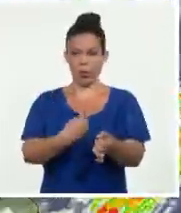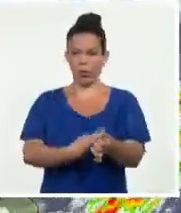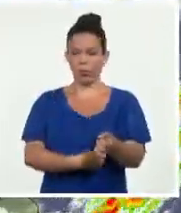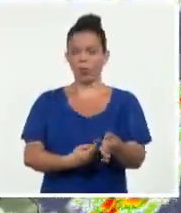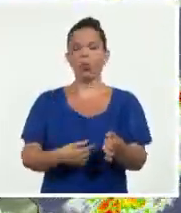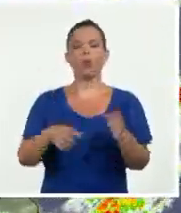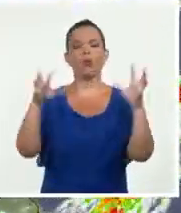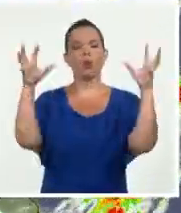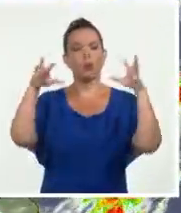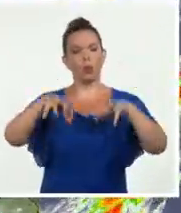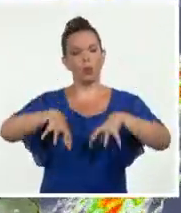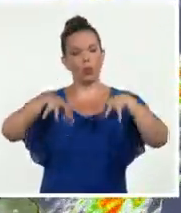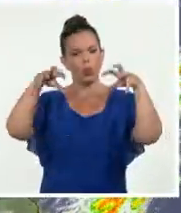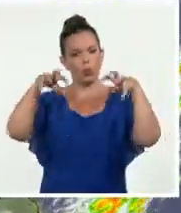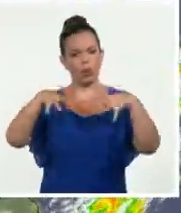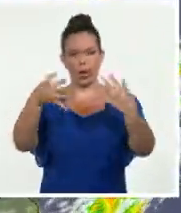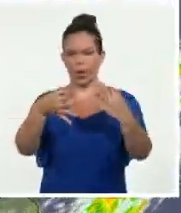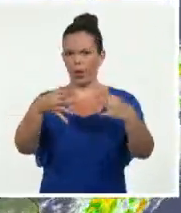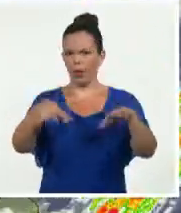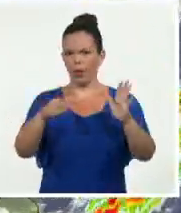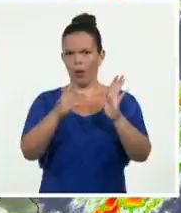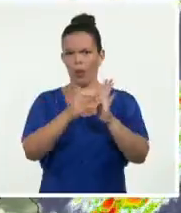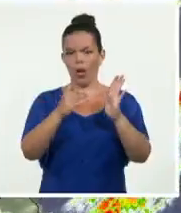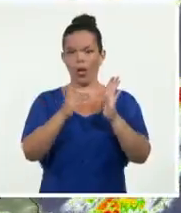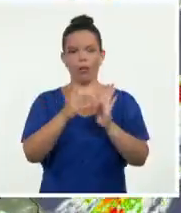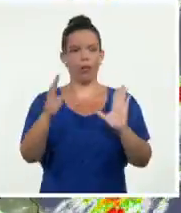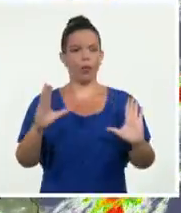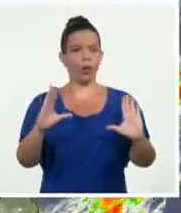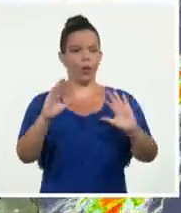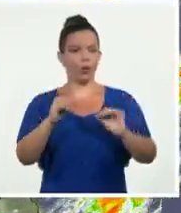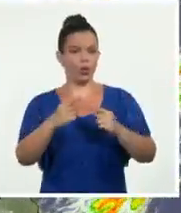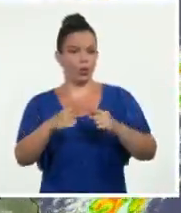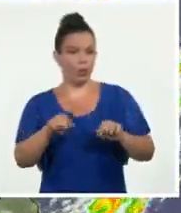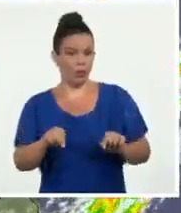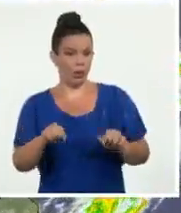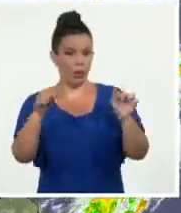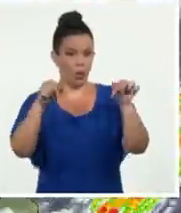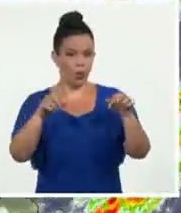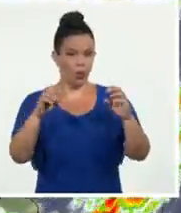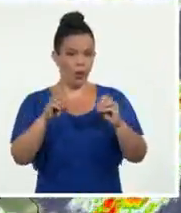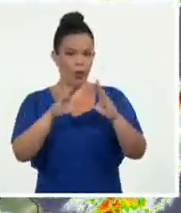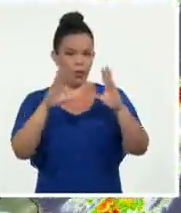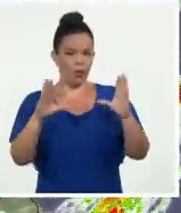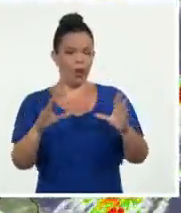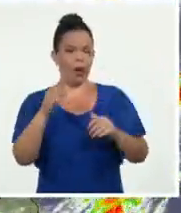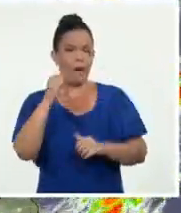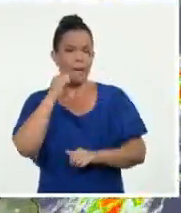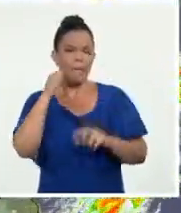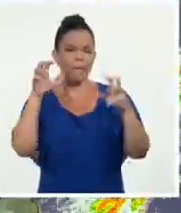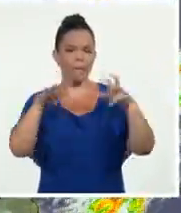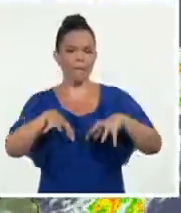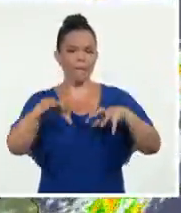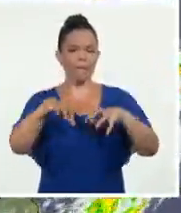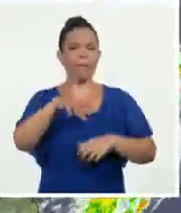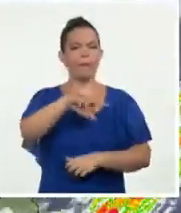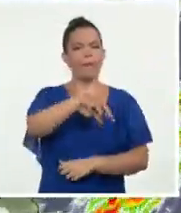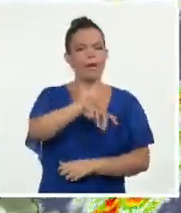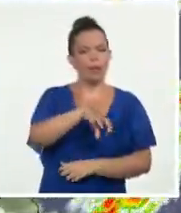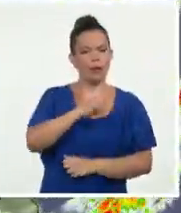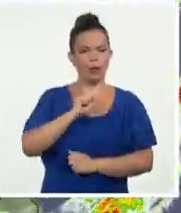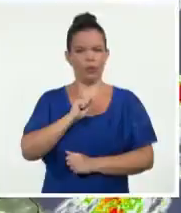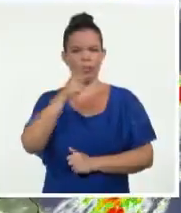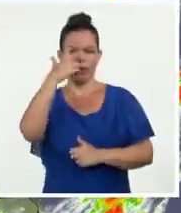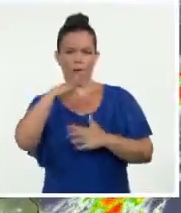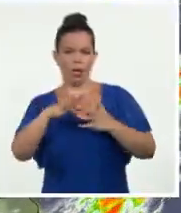parte del territorio nacional durante la tarde y la noche pero desde esta mañana se han ido incentivando en zonas de pinar de río artemisa también en la isla de la